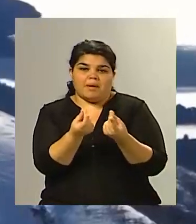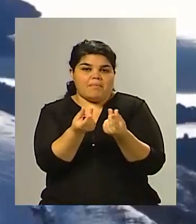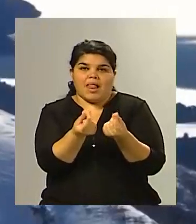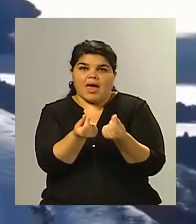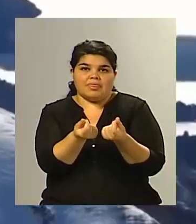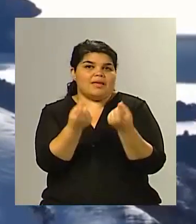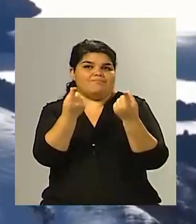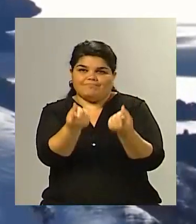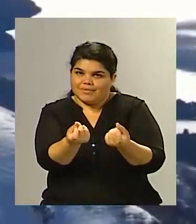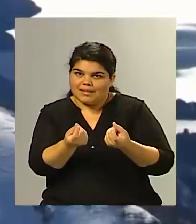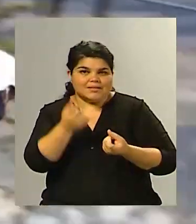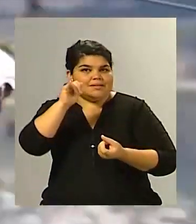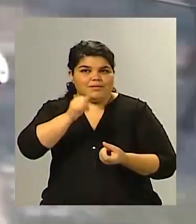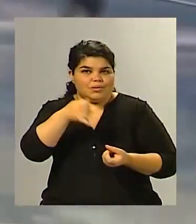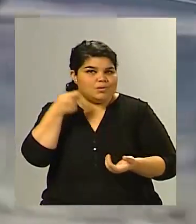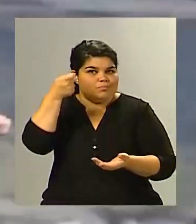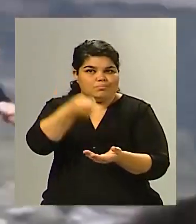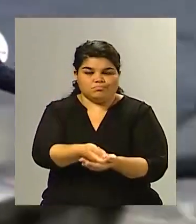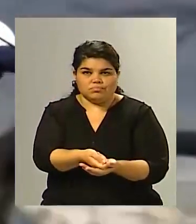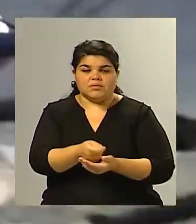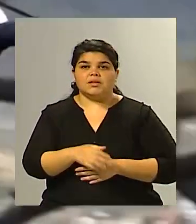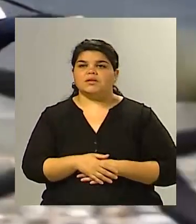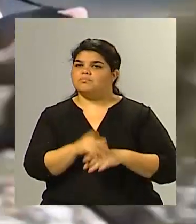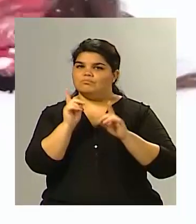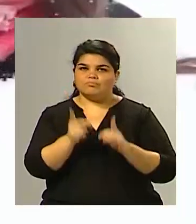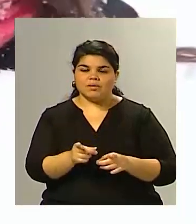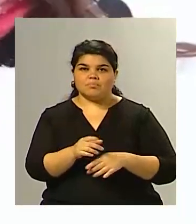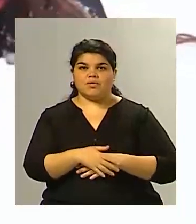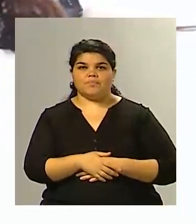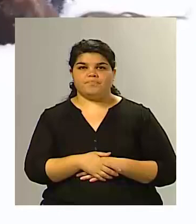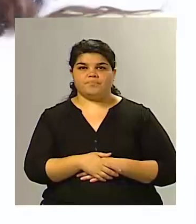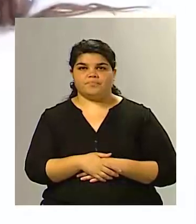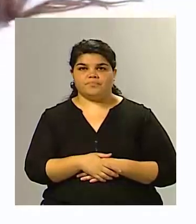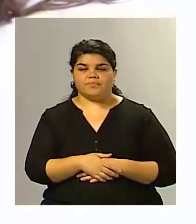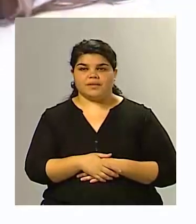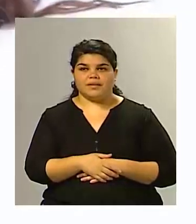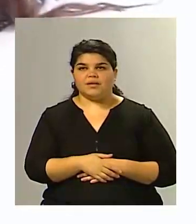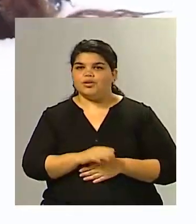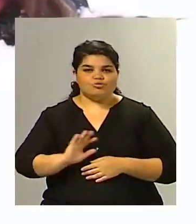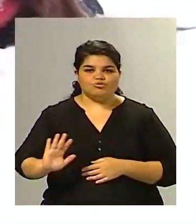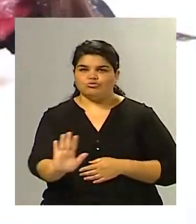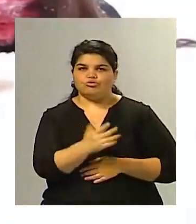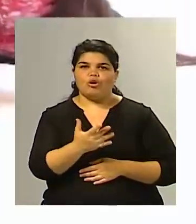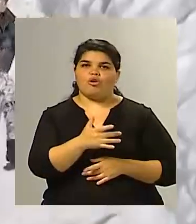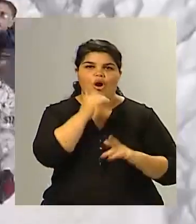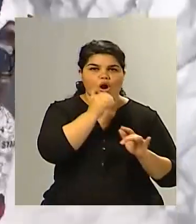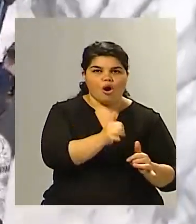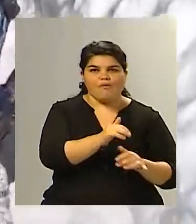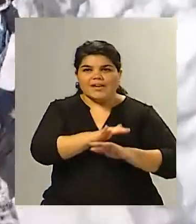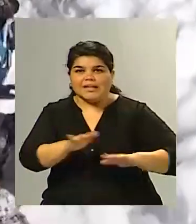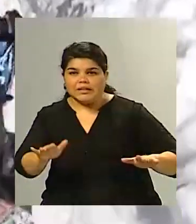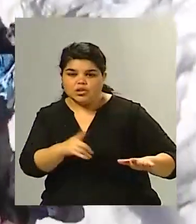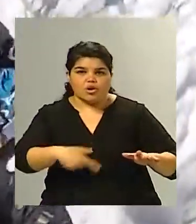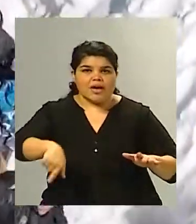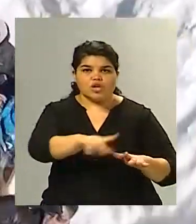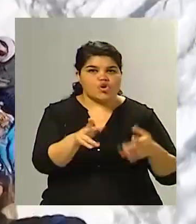poder concretarlo. Bajo la problemática de garantizar que todos los pequeños y los adolescentes no se queden sin su viaje